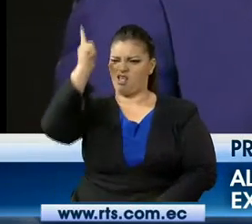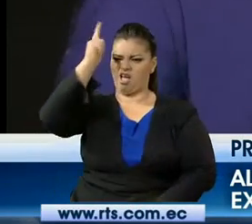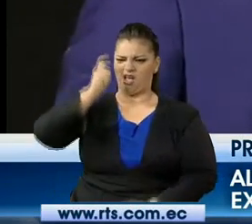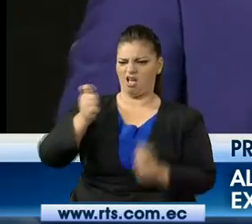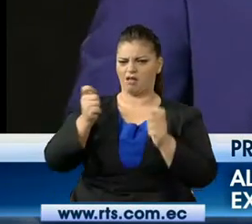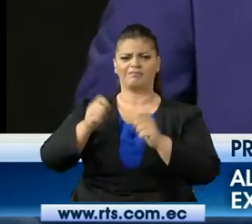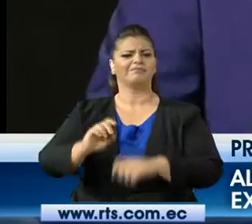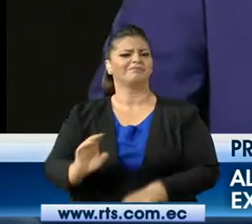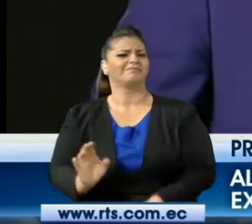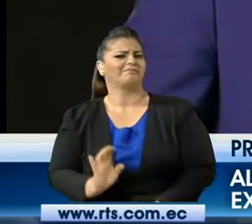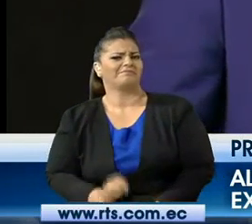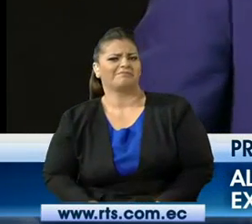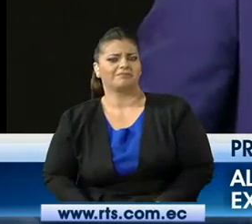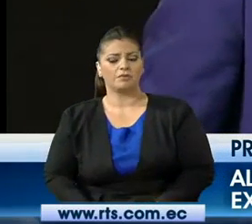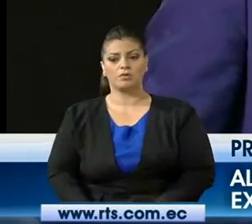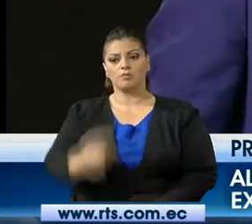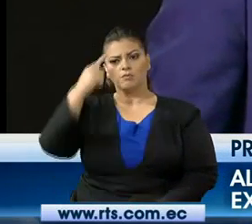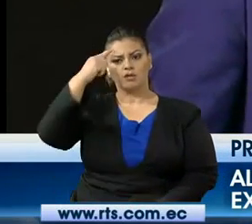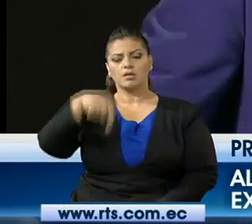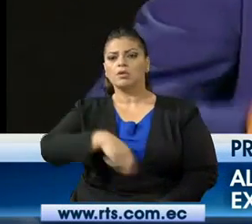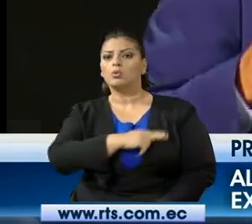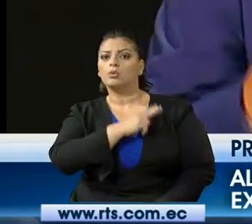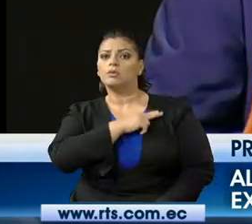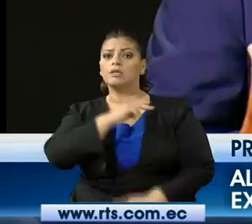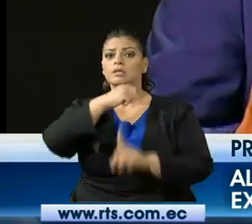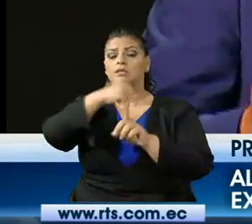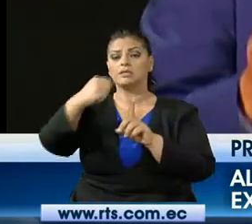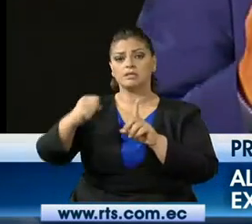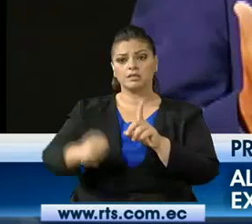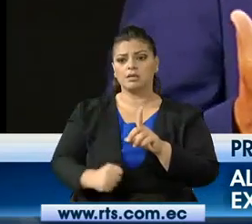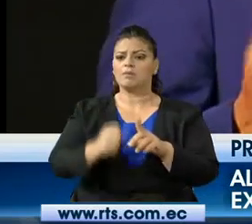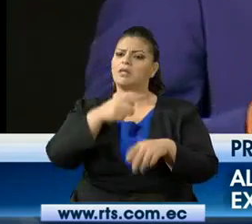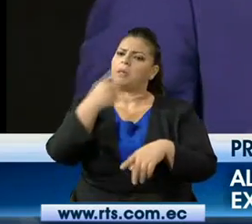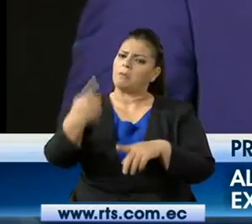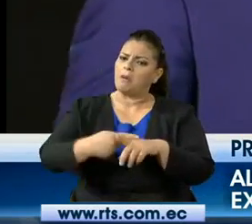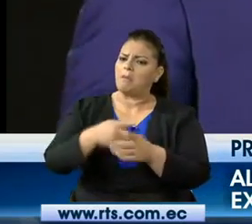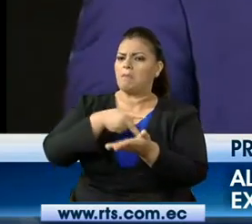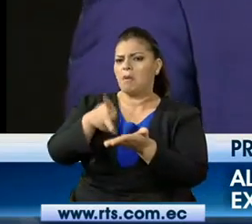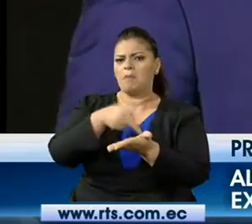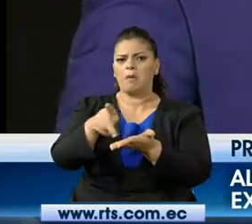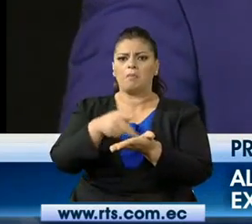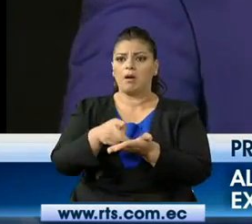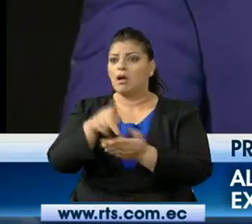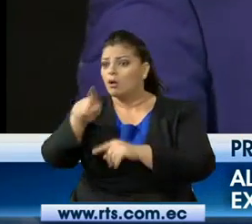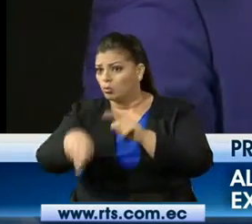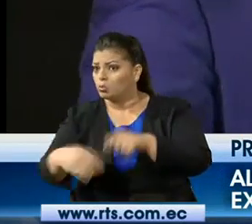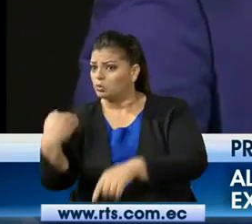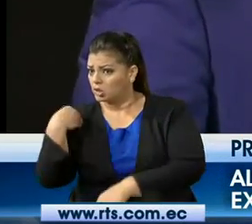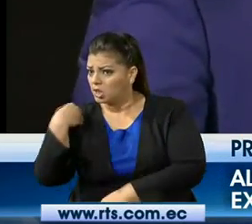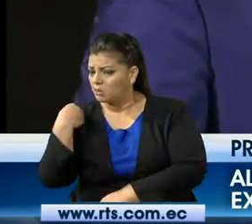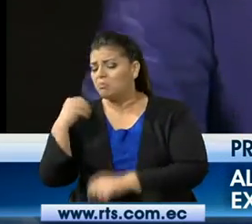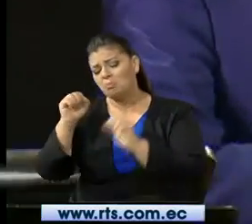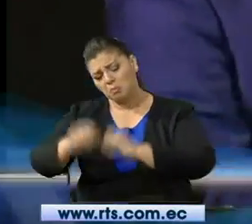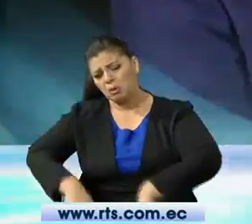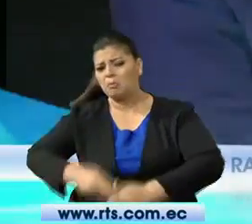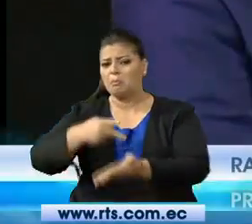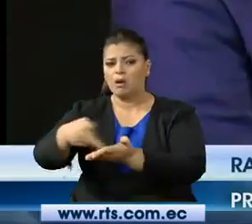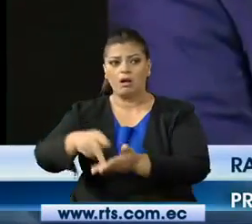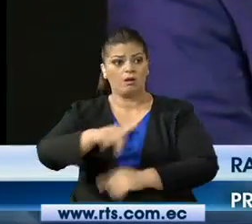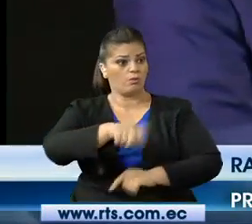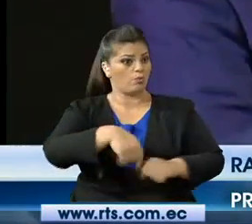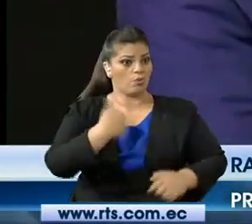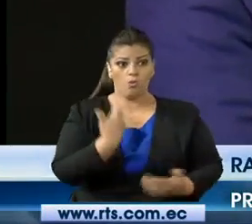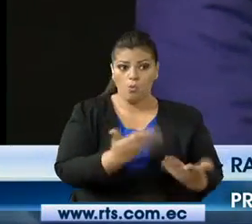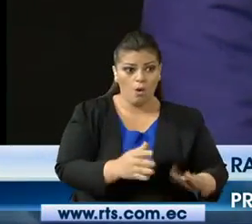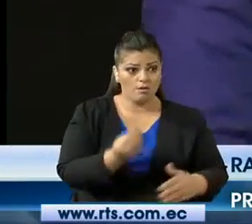discusión. Yo preferí un buen sistema de pensión diferenciada. El que tenga para pagar algo que pague, el que no tenga para pagar nada que no pague, e incluso el que le